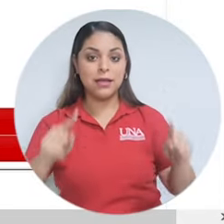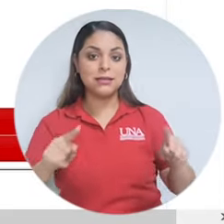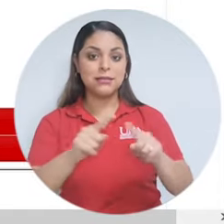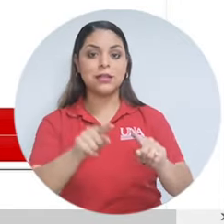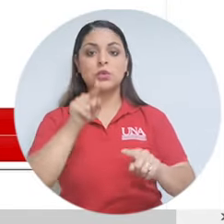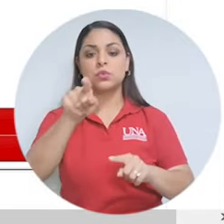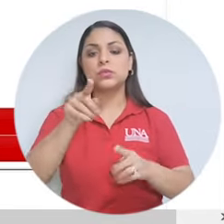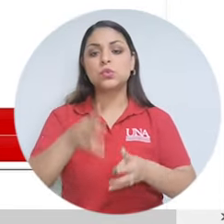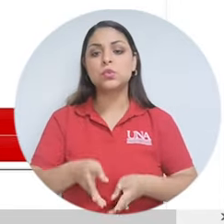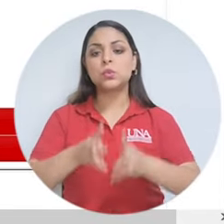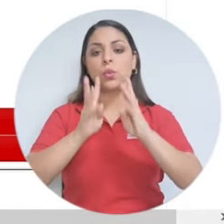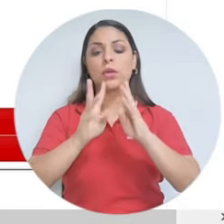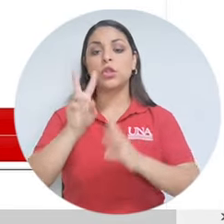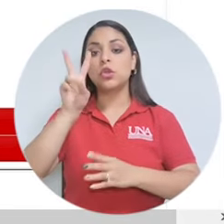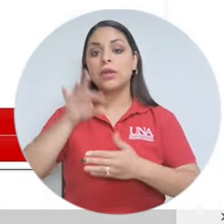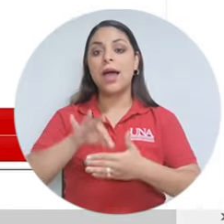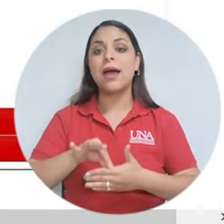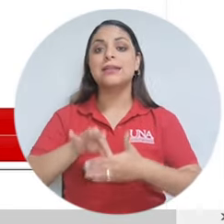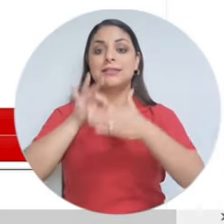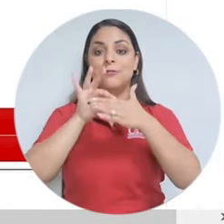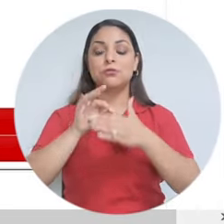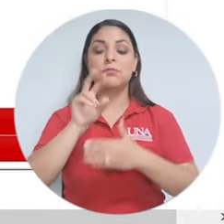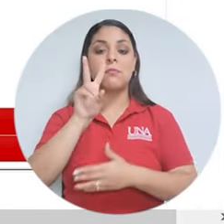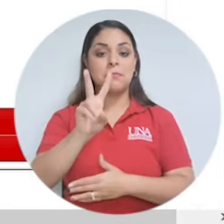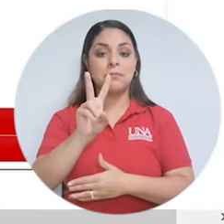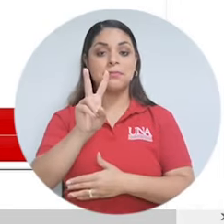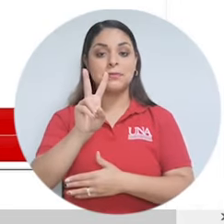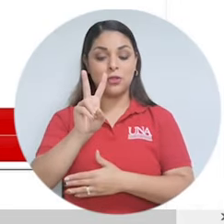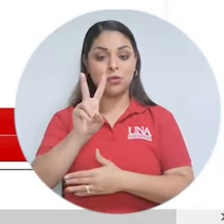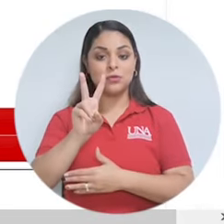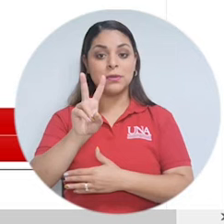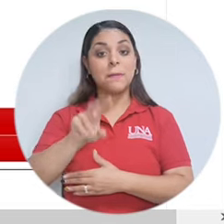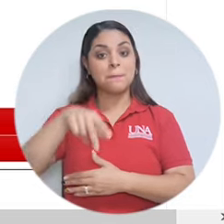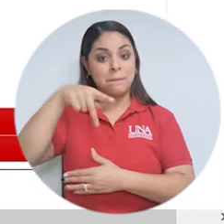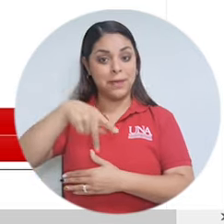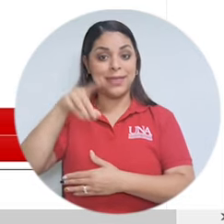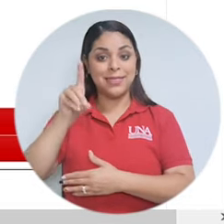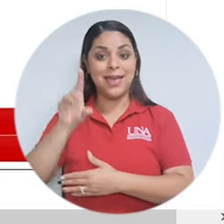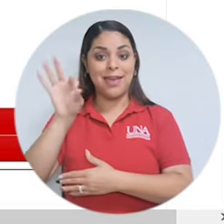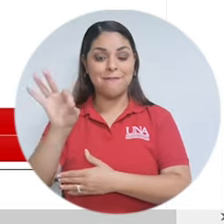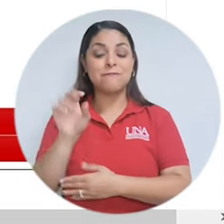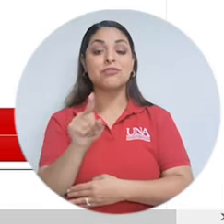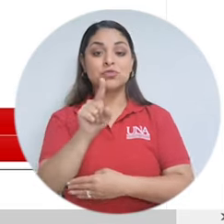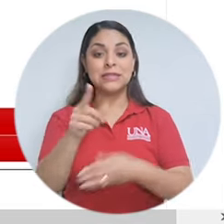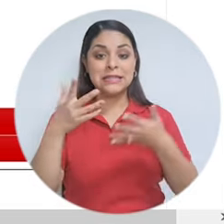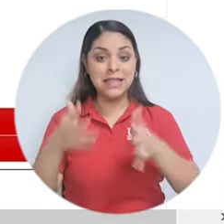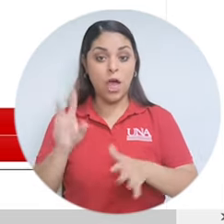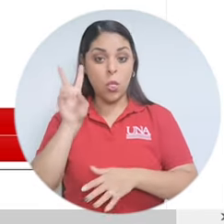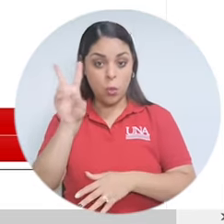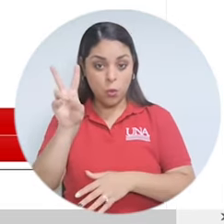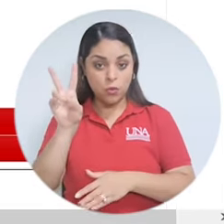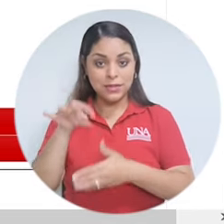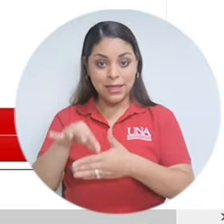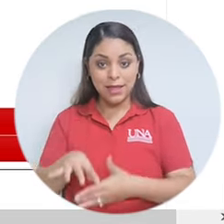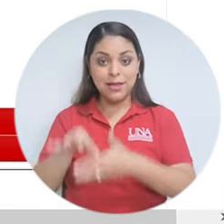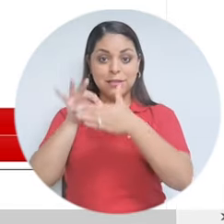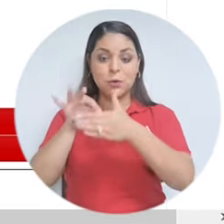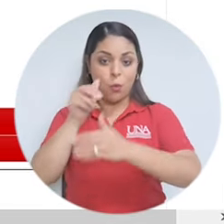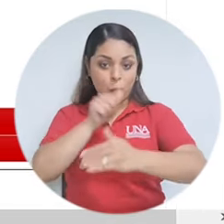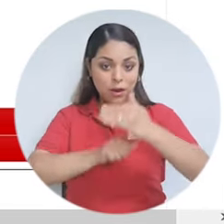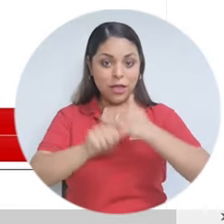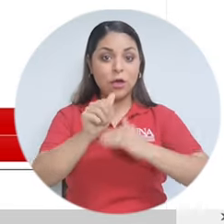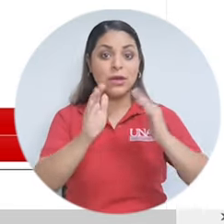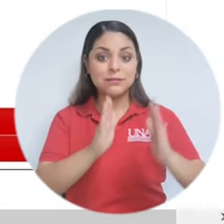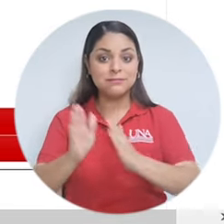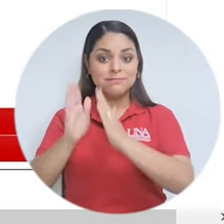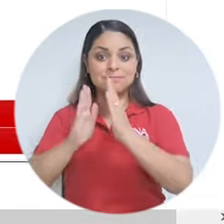le corresponde subir los dos archivos PDF que tiene preparados y que solicita la UNA para